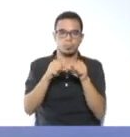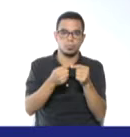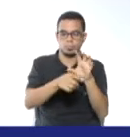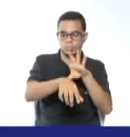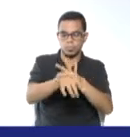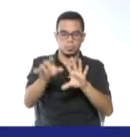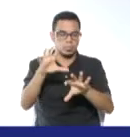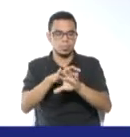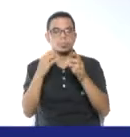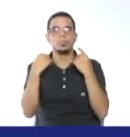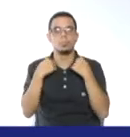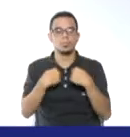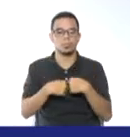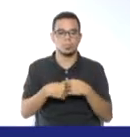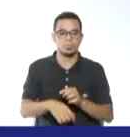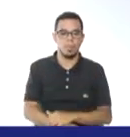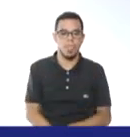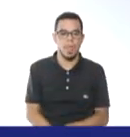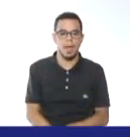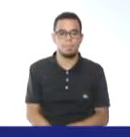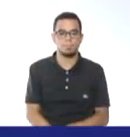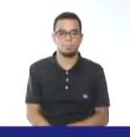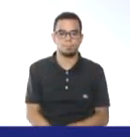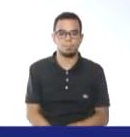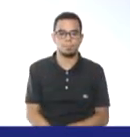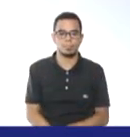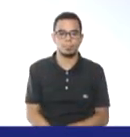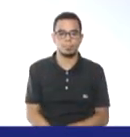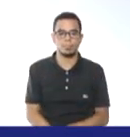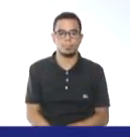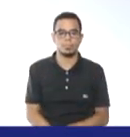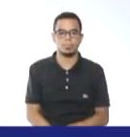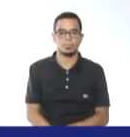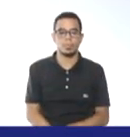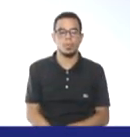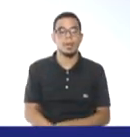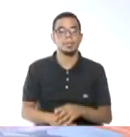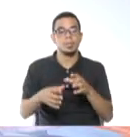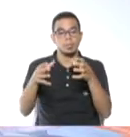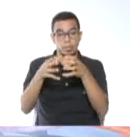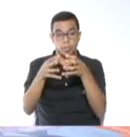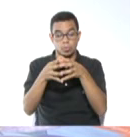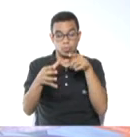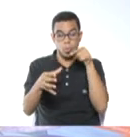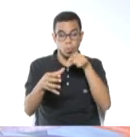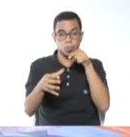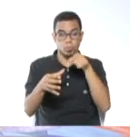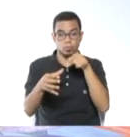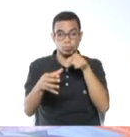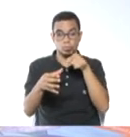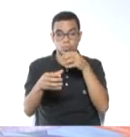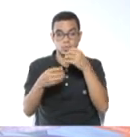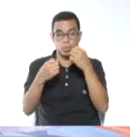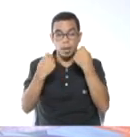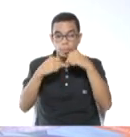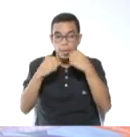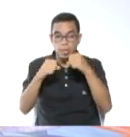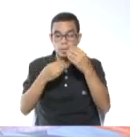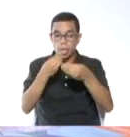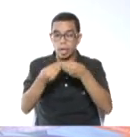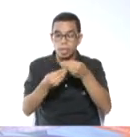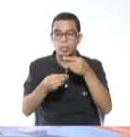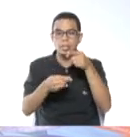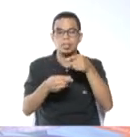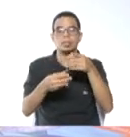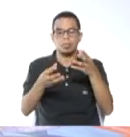grupos. Potenciar el desarrollo endógeno, es decir, a través de estos grupos vamos a enriquecer ese territorio,